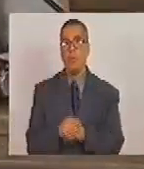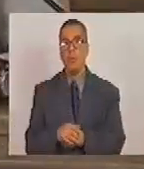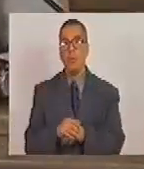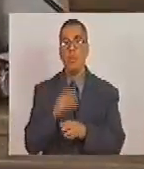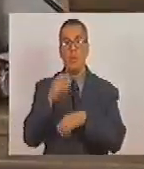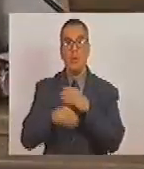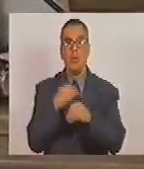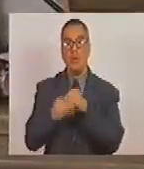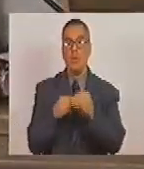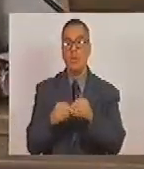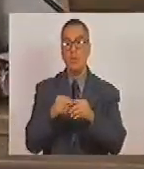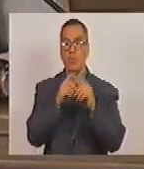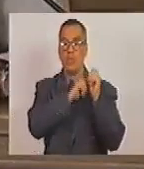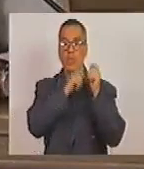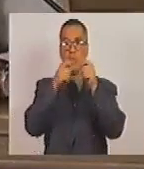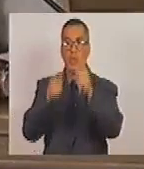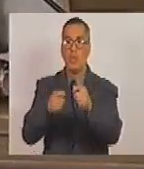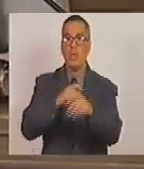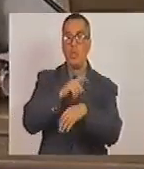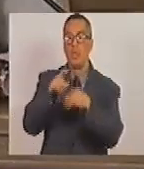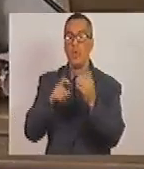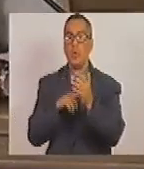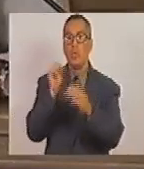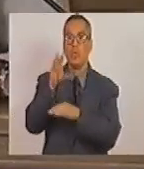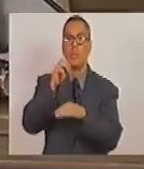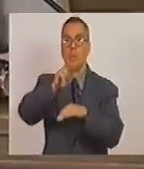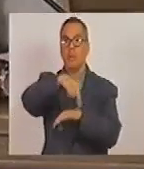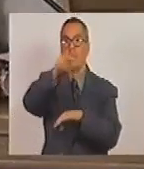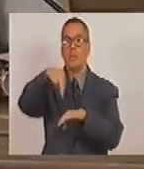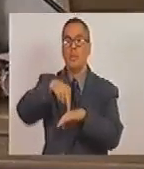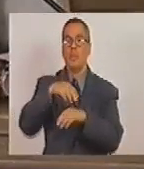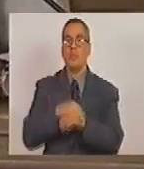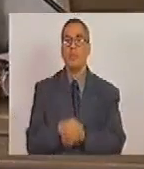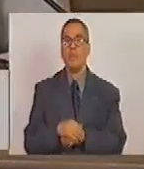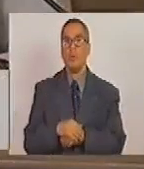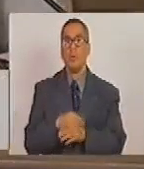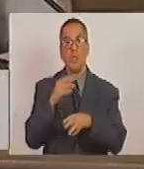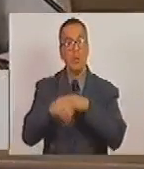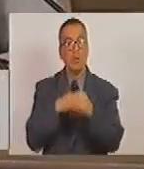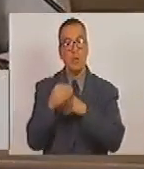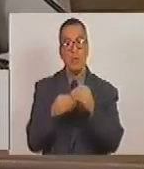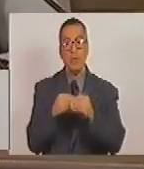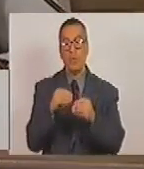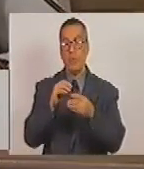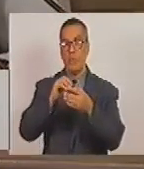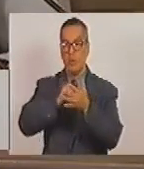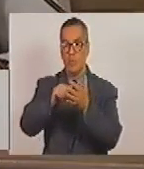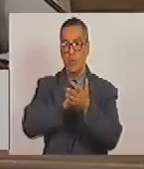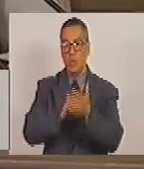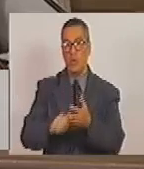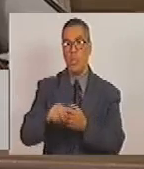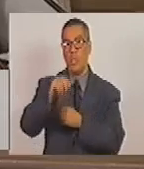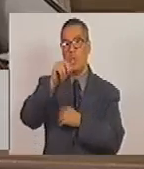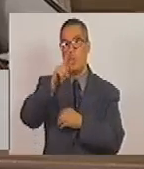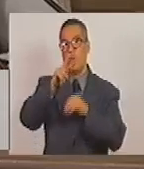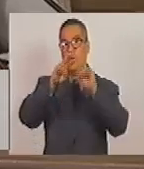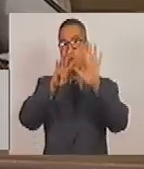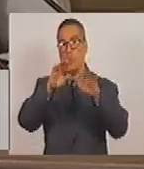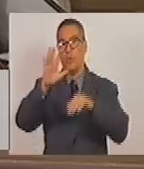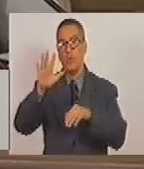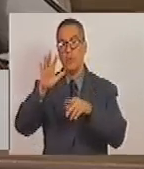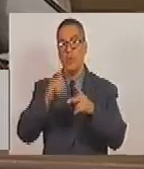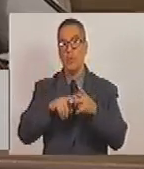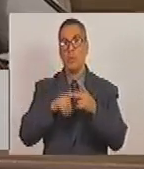los efectos de la designación en plenaria de la Asamblea Nacional, de conformidad con lo establecido en el artículo